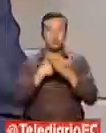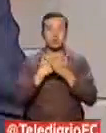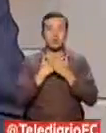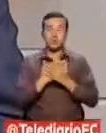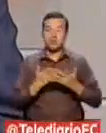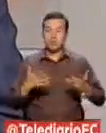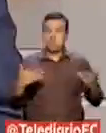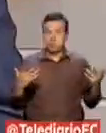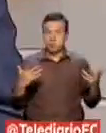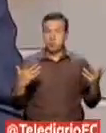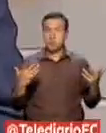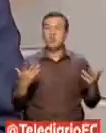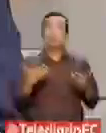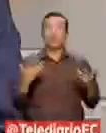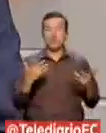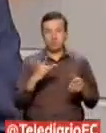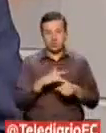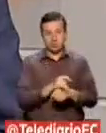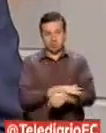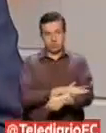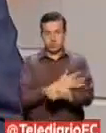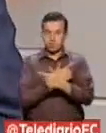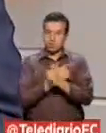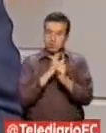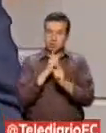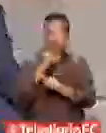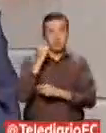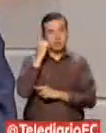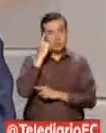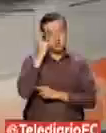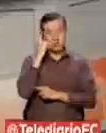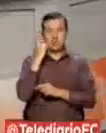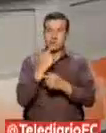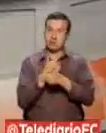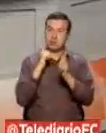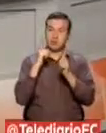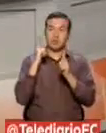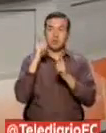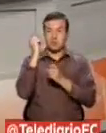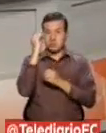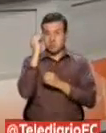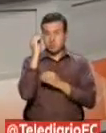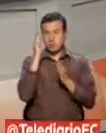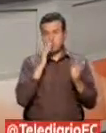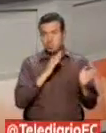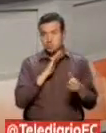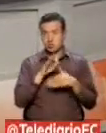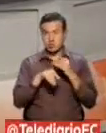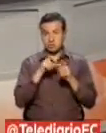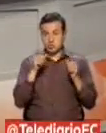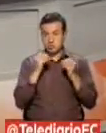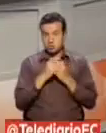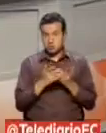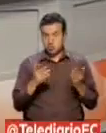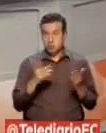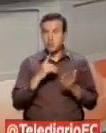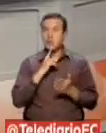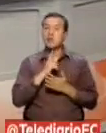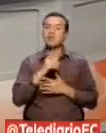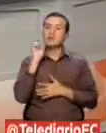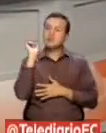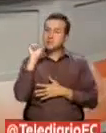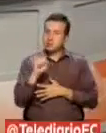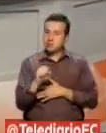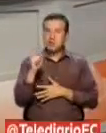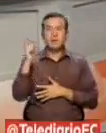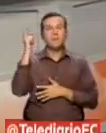remite a un ejercicio consciente de la libertad. Correcto. No solo de la libertad de emitir, de la libertad de consumir. Sí, pero yo